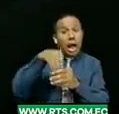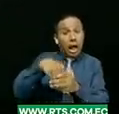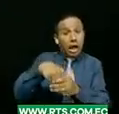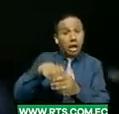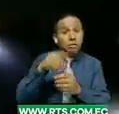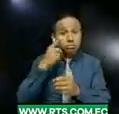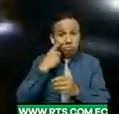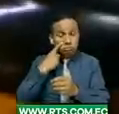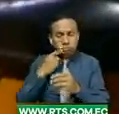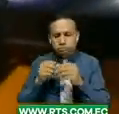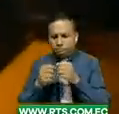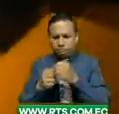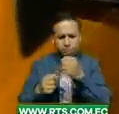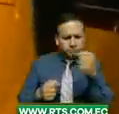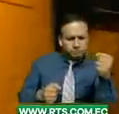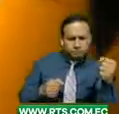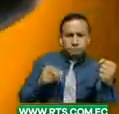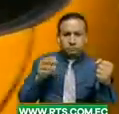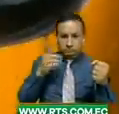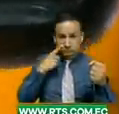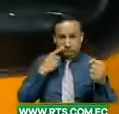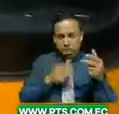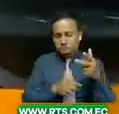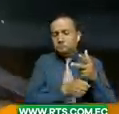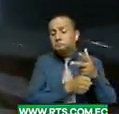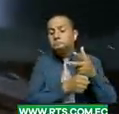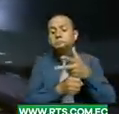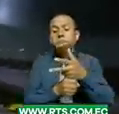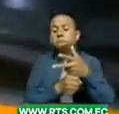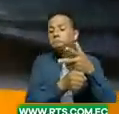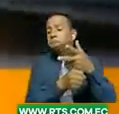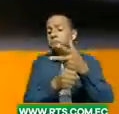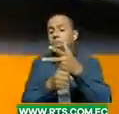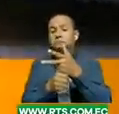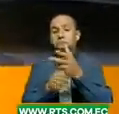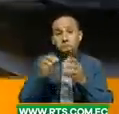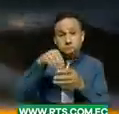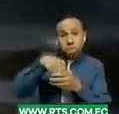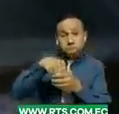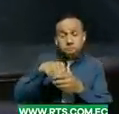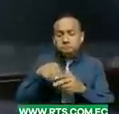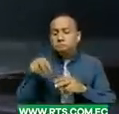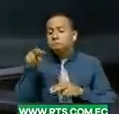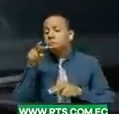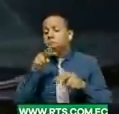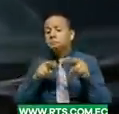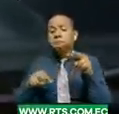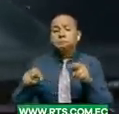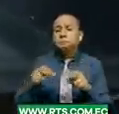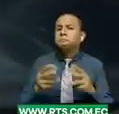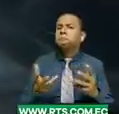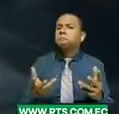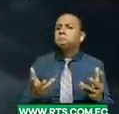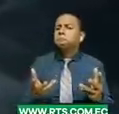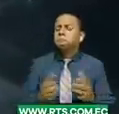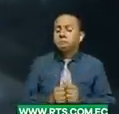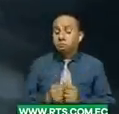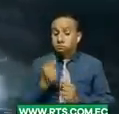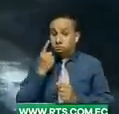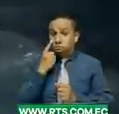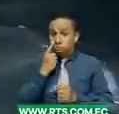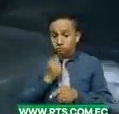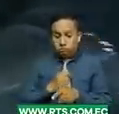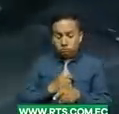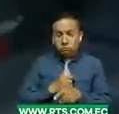ver si entramos por el lado acá y les mostramos la parte inferior o el interior del carro. Están restos de